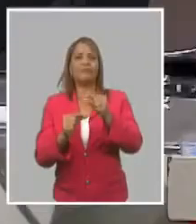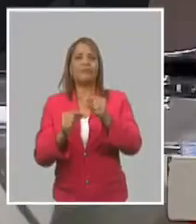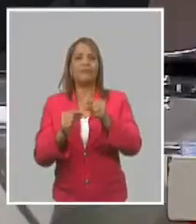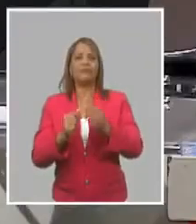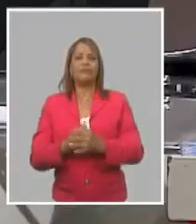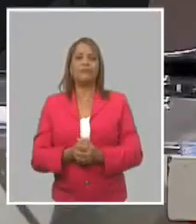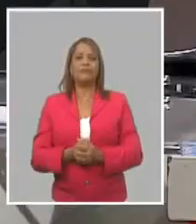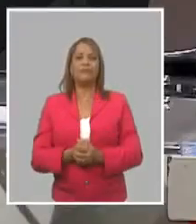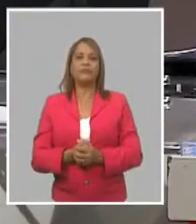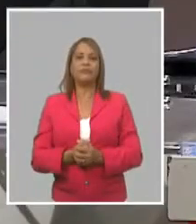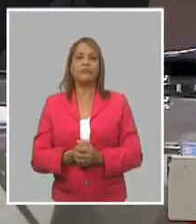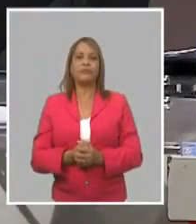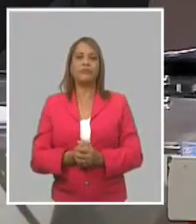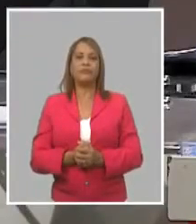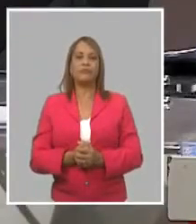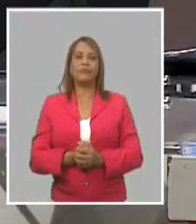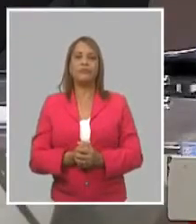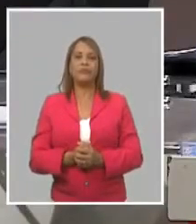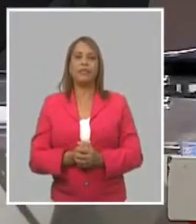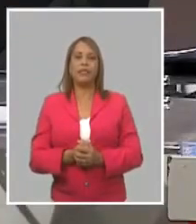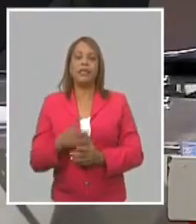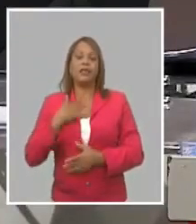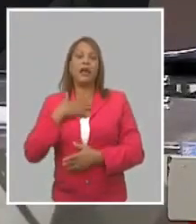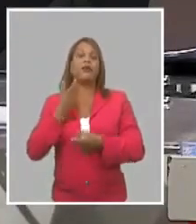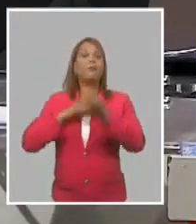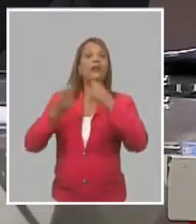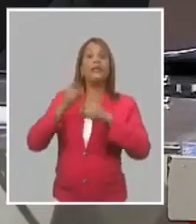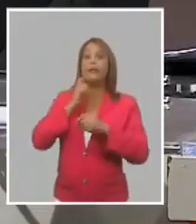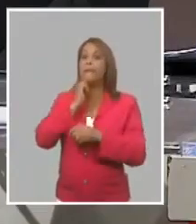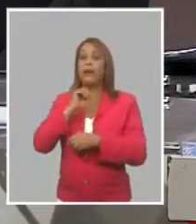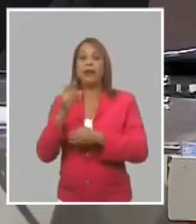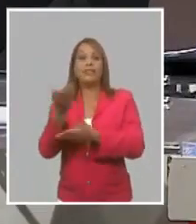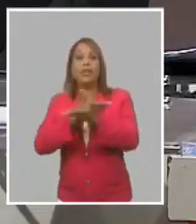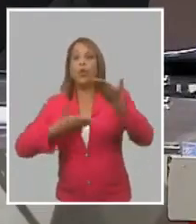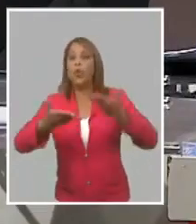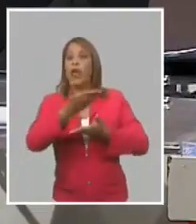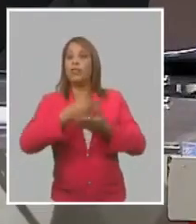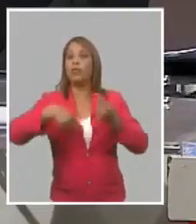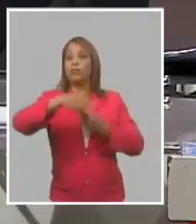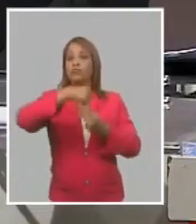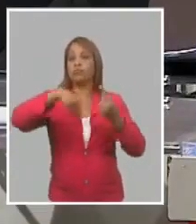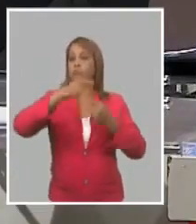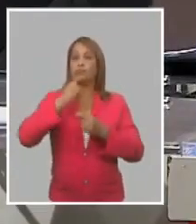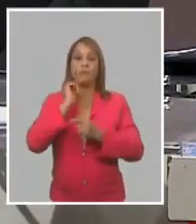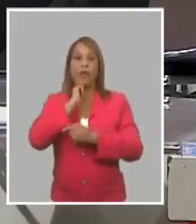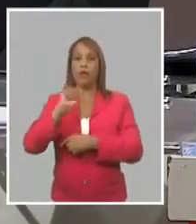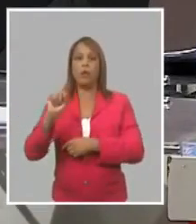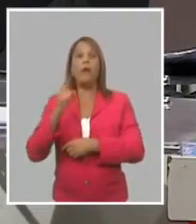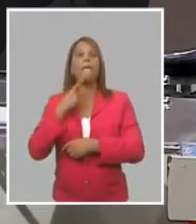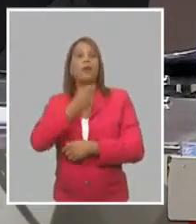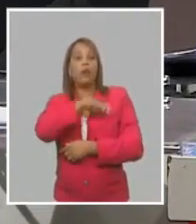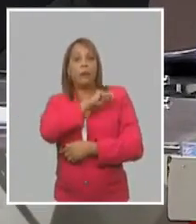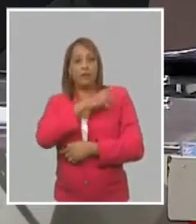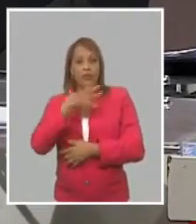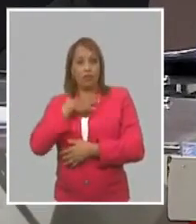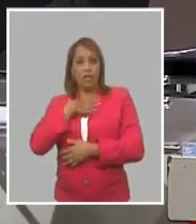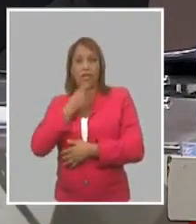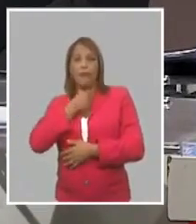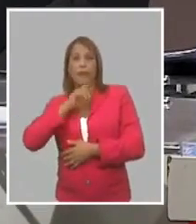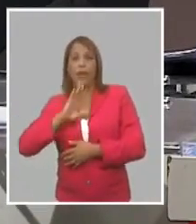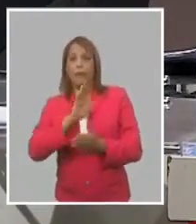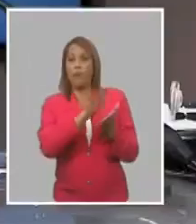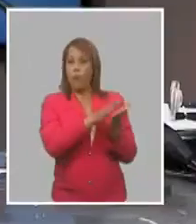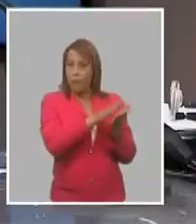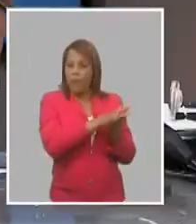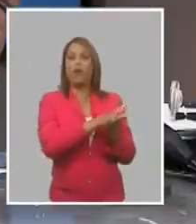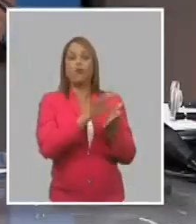que no va a existir más, es que usted no va a emitir más. Pero, usted no emite pero más. Pero el que está presente en la población sigue circulando, sigue teniendo.